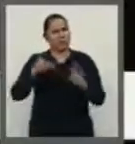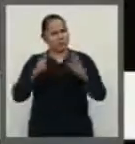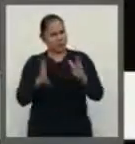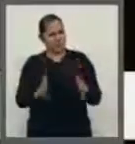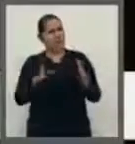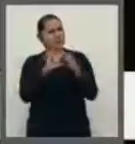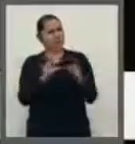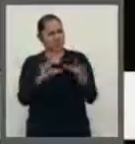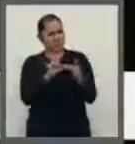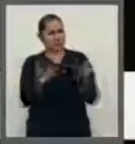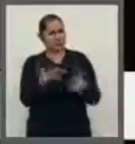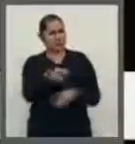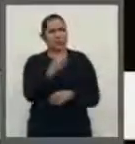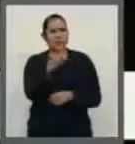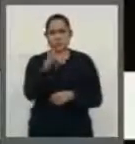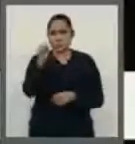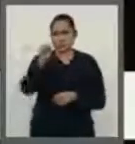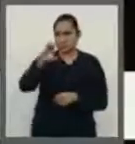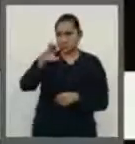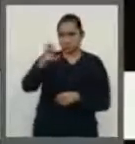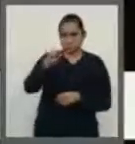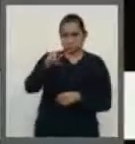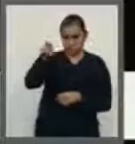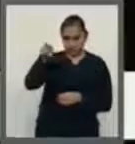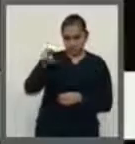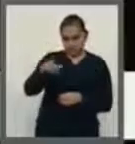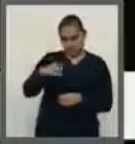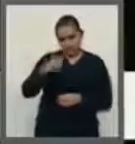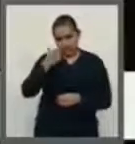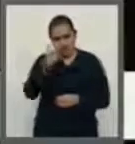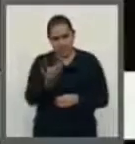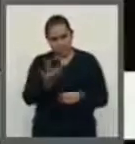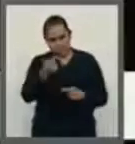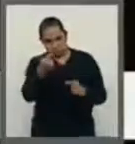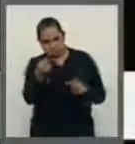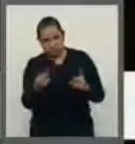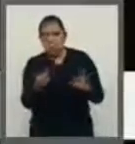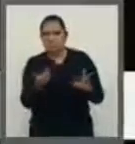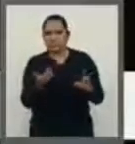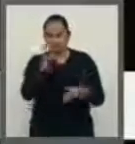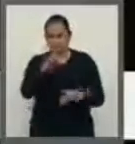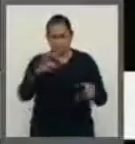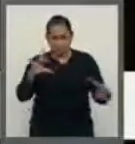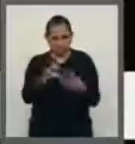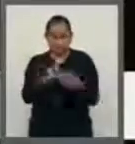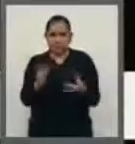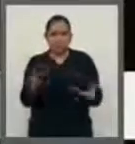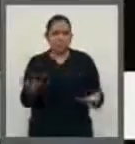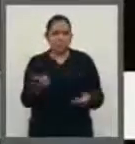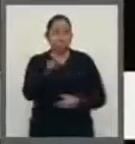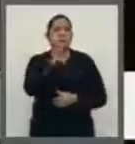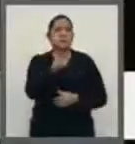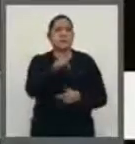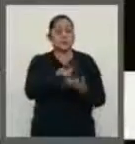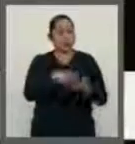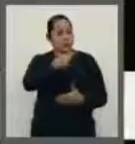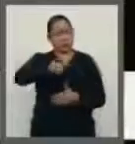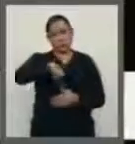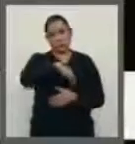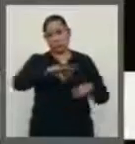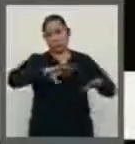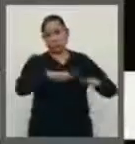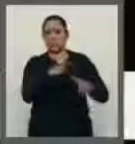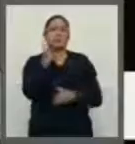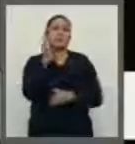la Suprema Corte de Justicia de la Nación. Y más allá, limita las atribuciones de esta Cámara de